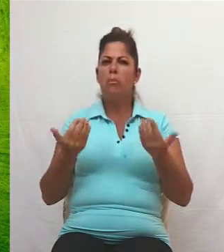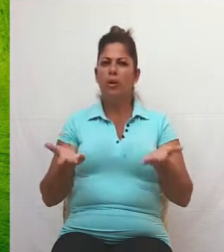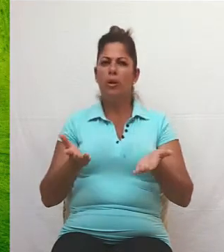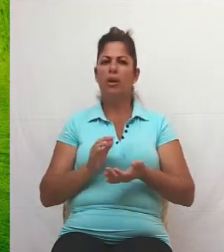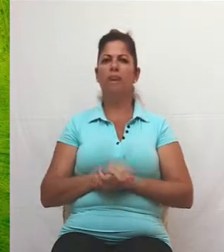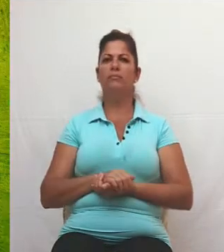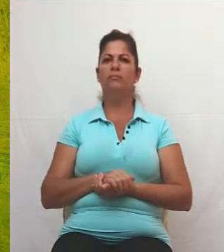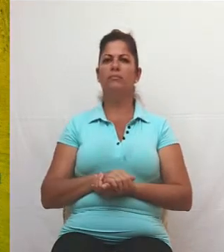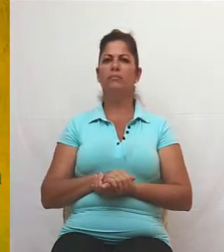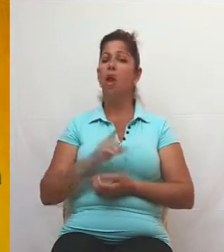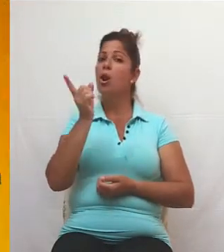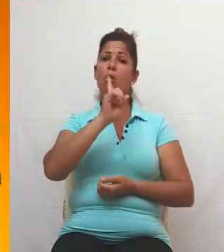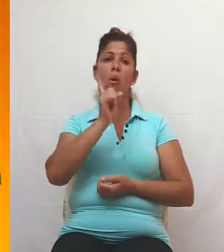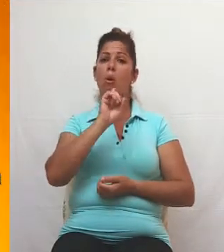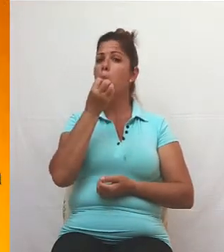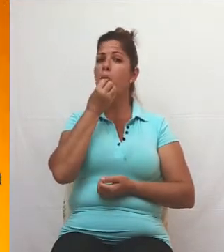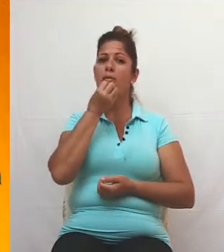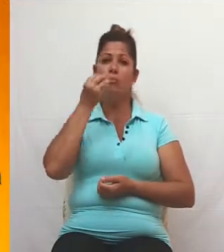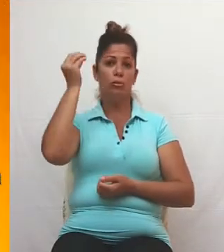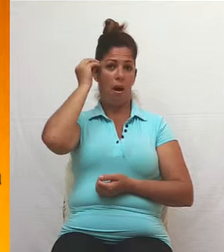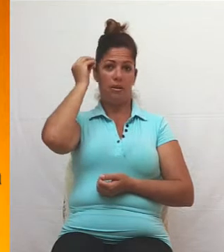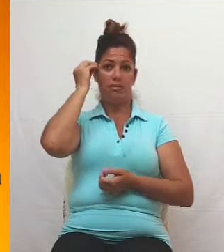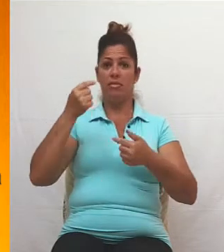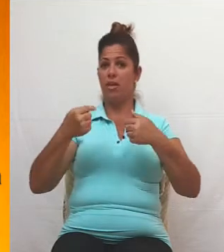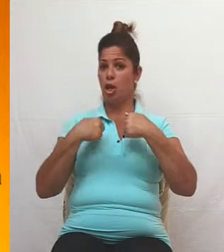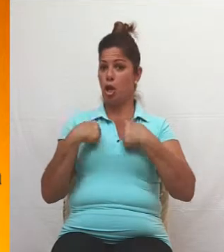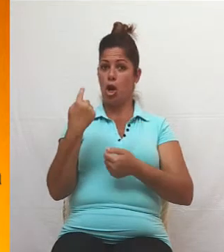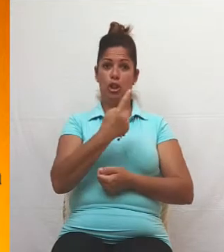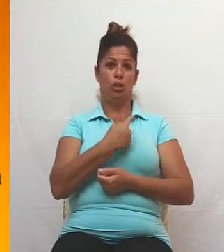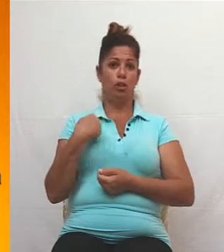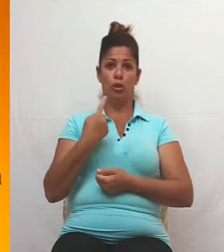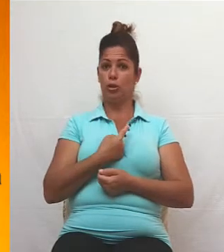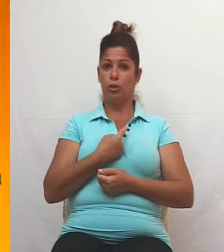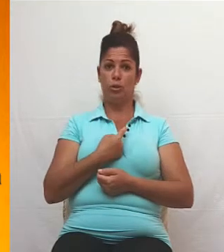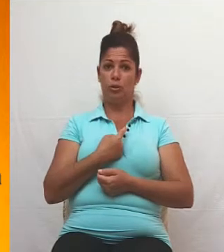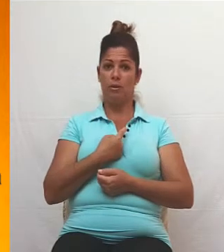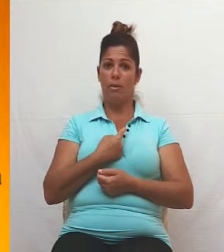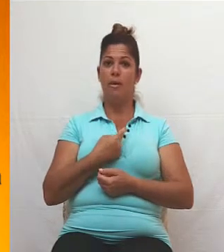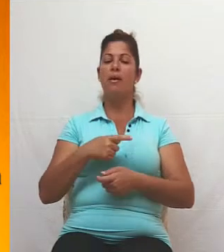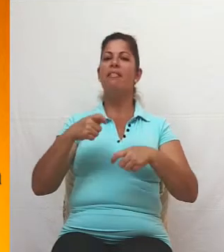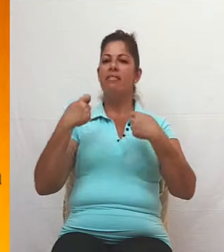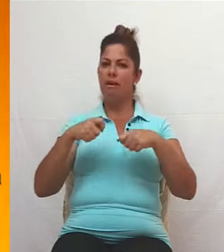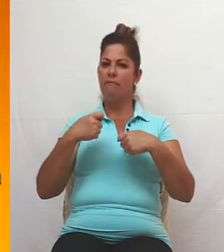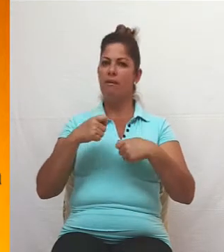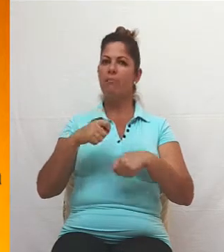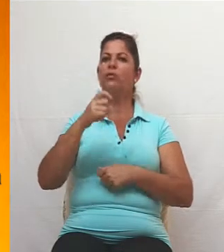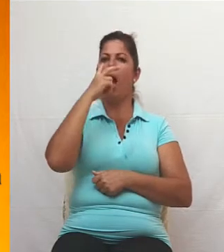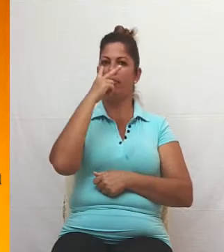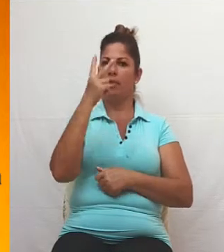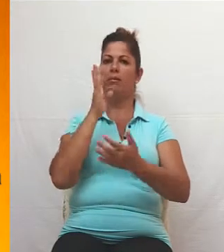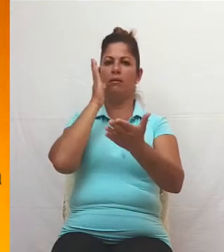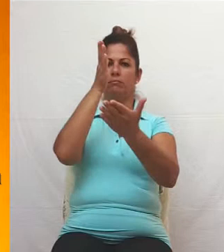por qué no podemos aprender de nosotros mismos sin sostener la